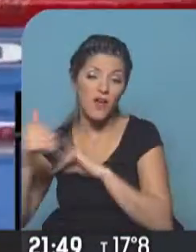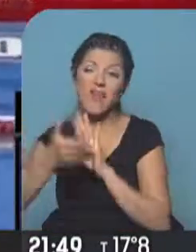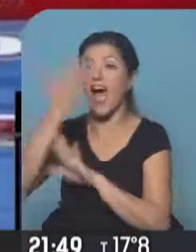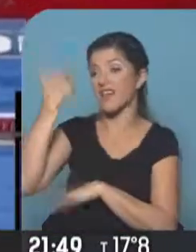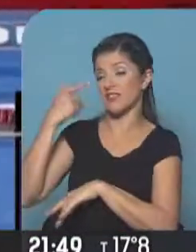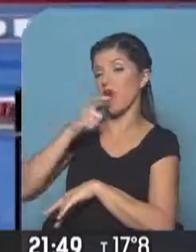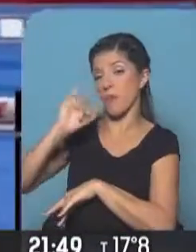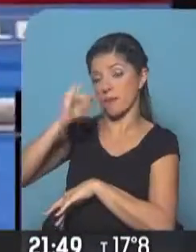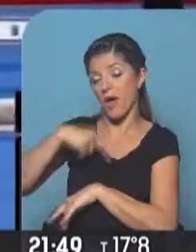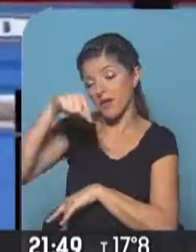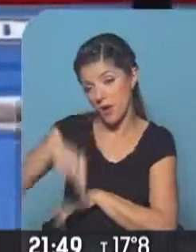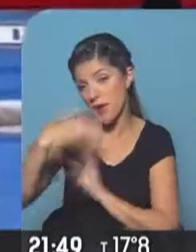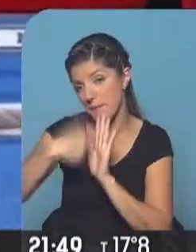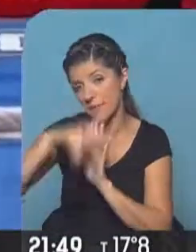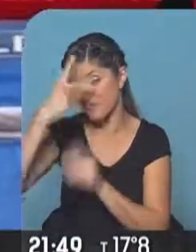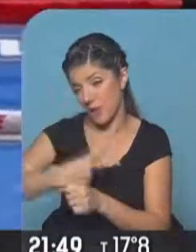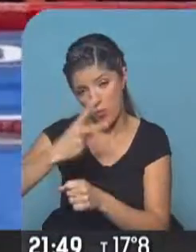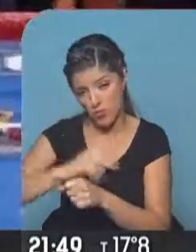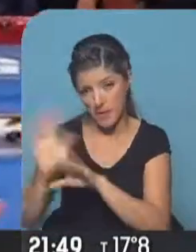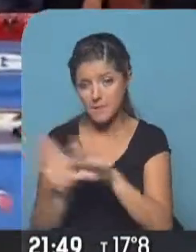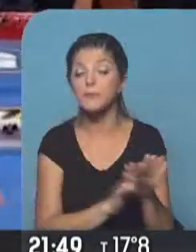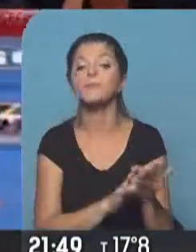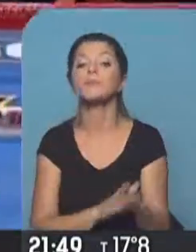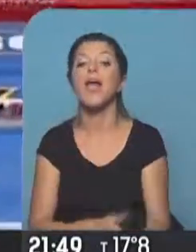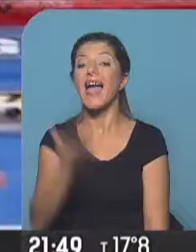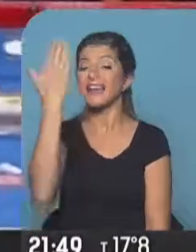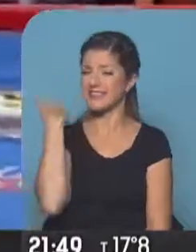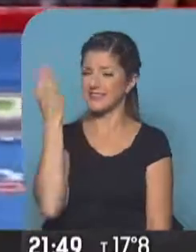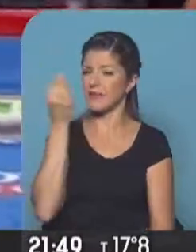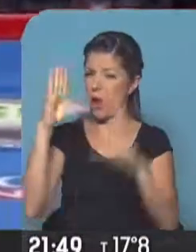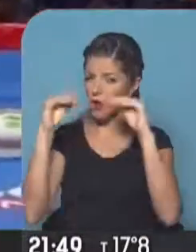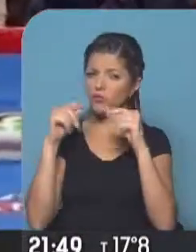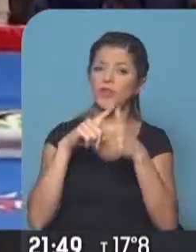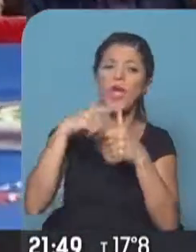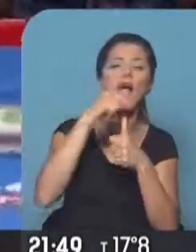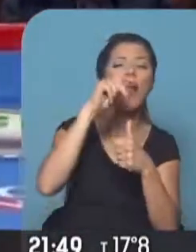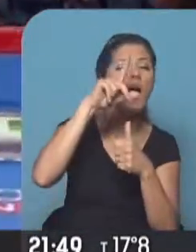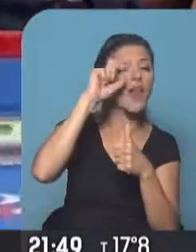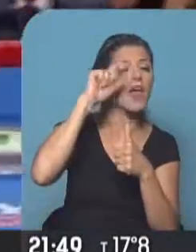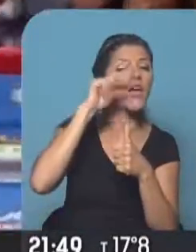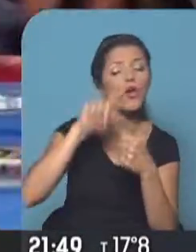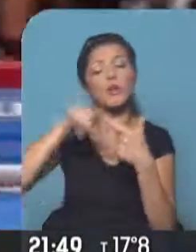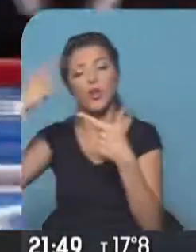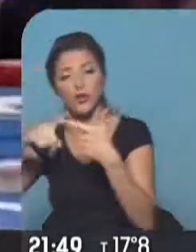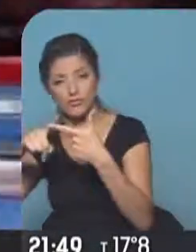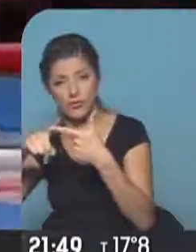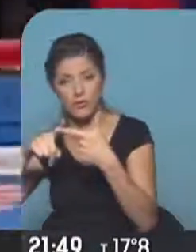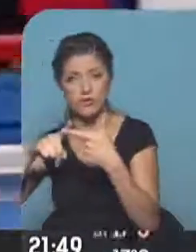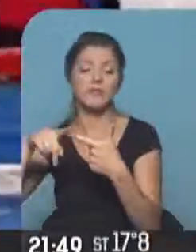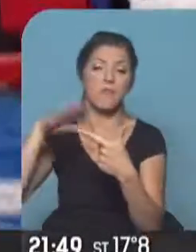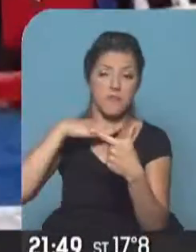ahora estará en la segunda categoría. Sábado por la noche, de un lado Canelo Álvarez, del otro Gennady Golovkin, mexicano y